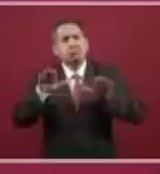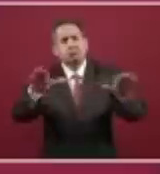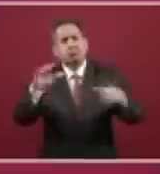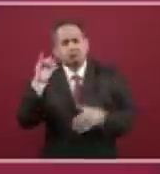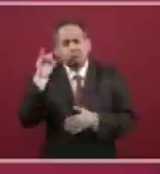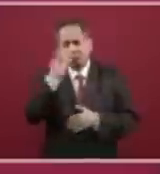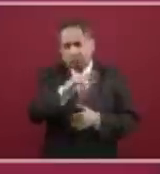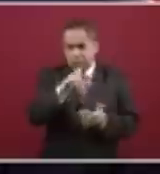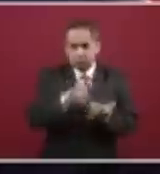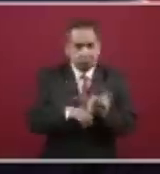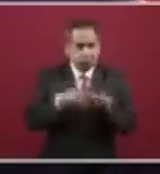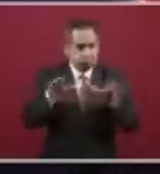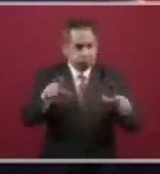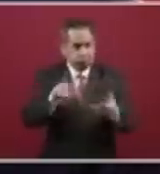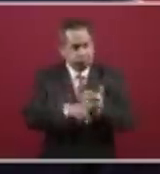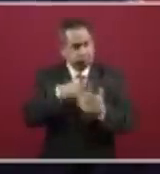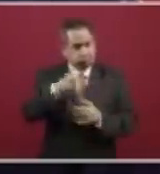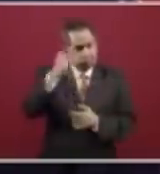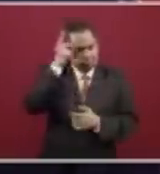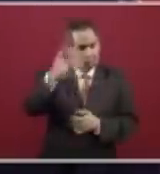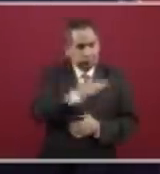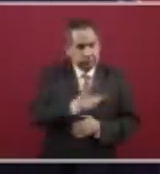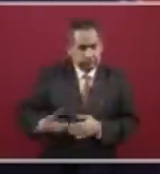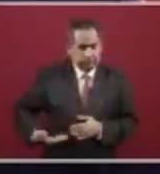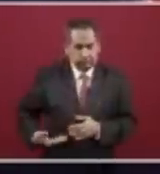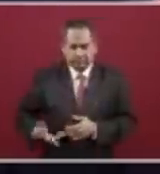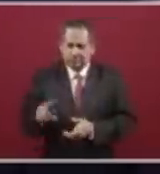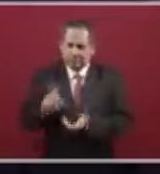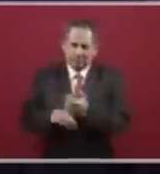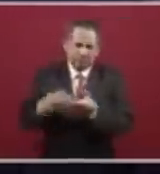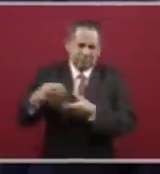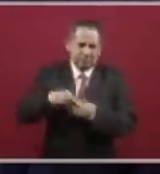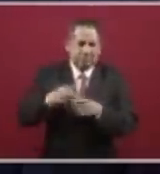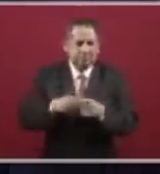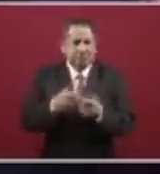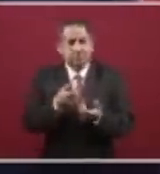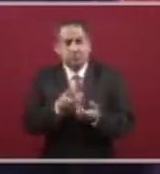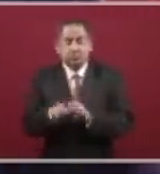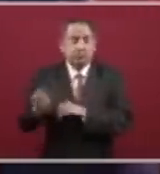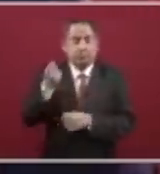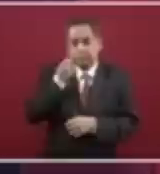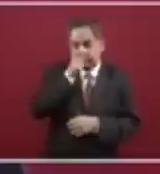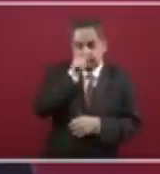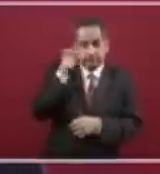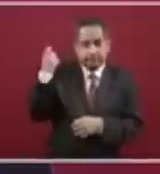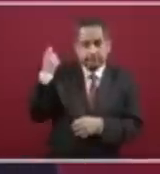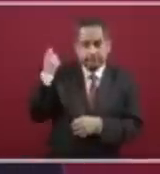los aviones de la presidencia se llevaban hasta el pericón